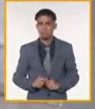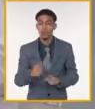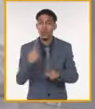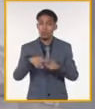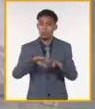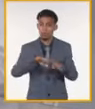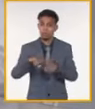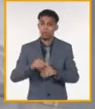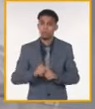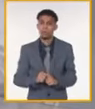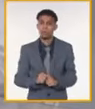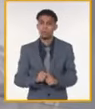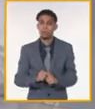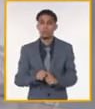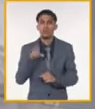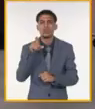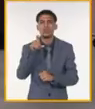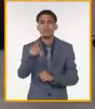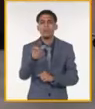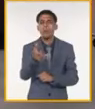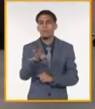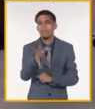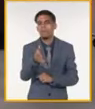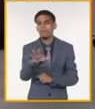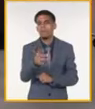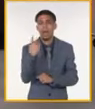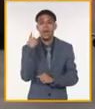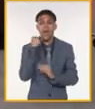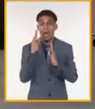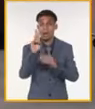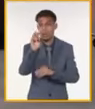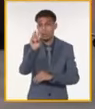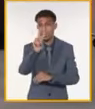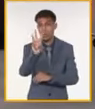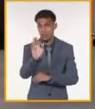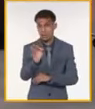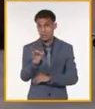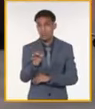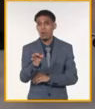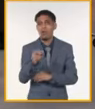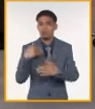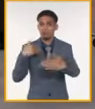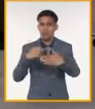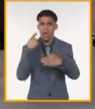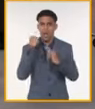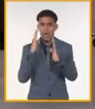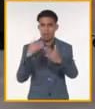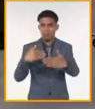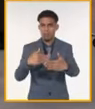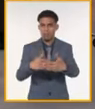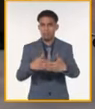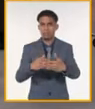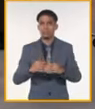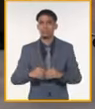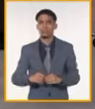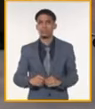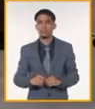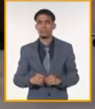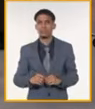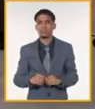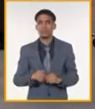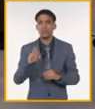en los últimos yo diría el último año 2023 y lo que va del 2024 el monopolio estatal del